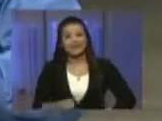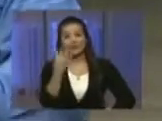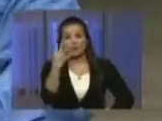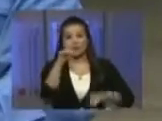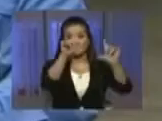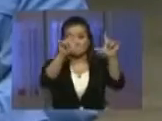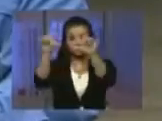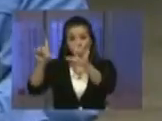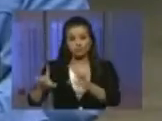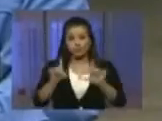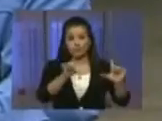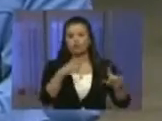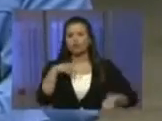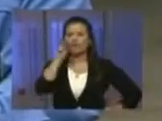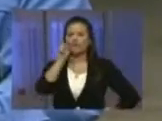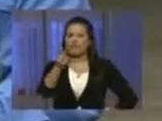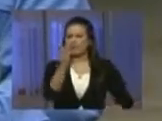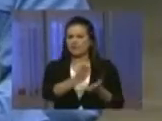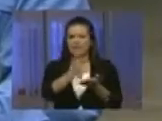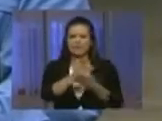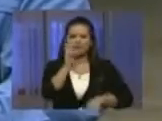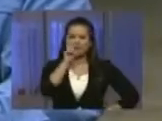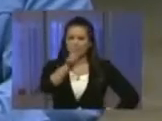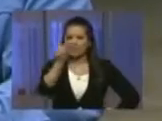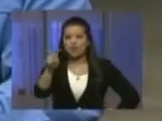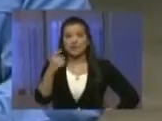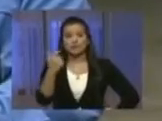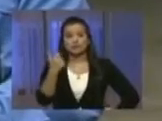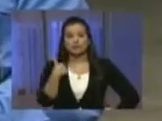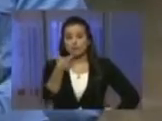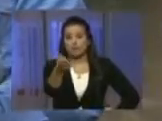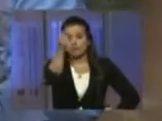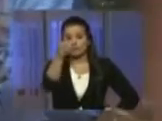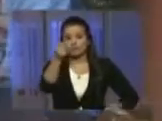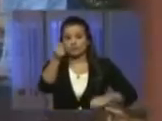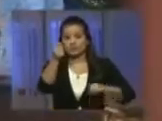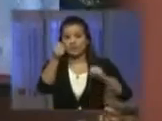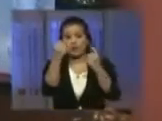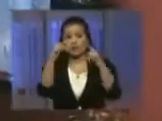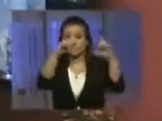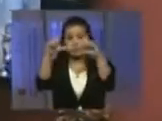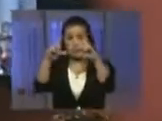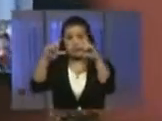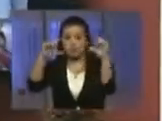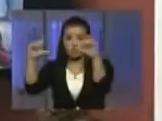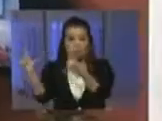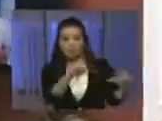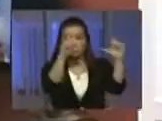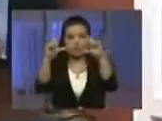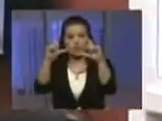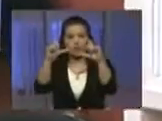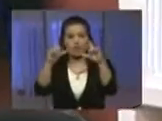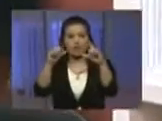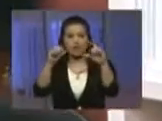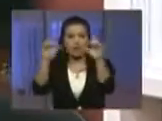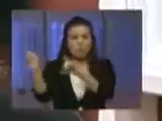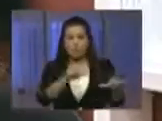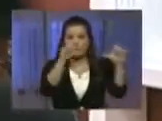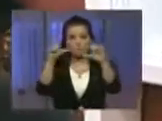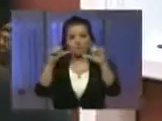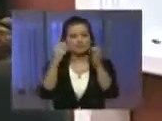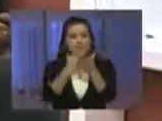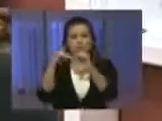mira yo aquí los veo a todito y si muevo un botón aquí salen cuatro canales Y si muevo otro botón salen cuatro canales